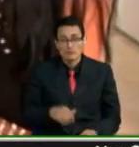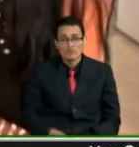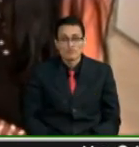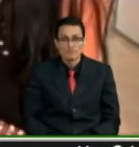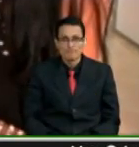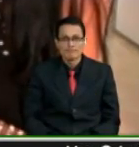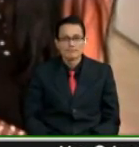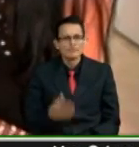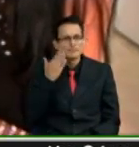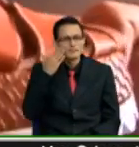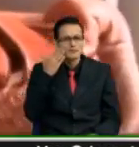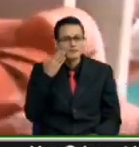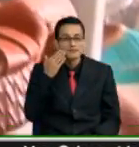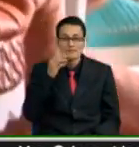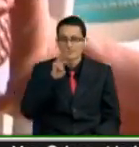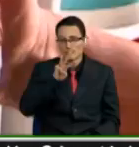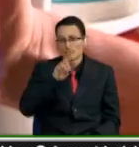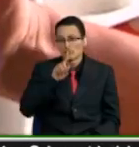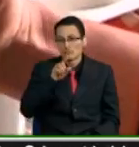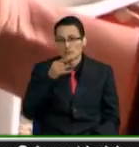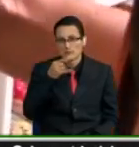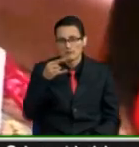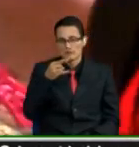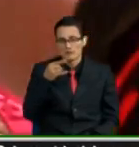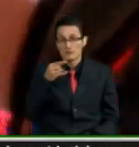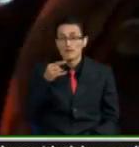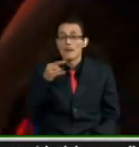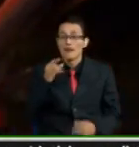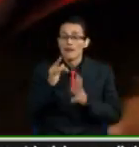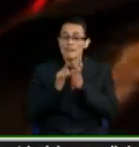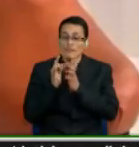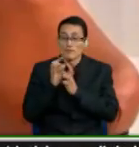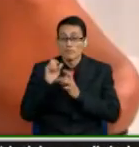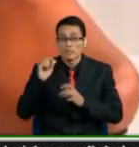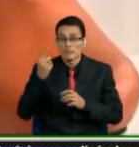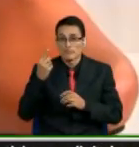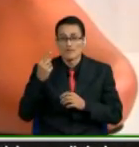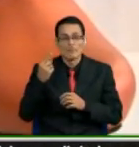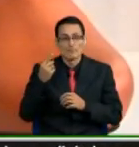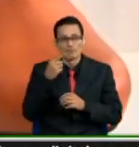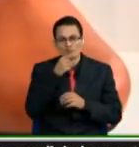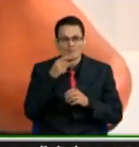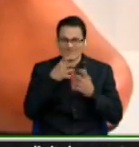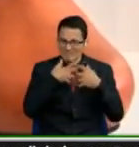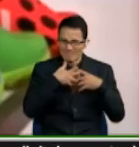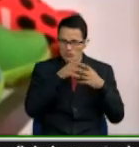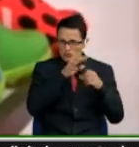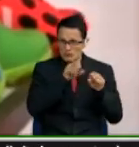para el próximo 31 de marzo y 1 de abril, fecha en la que se espera un repunte por parte de los microempresarios del calzado en norte de Santander.